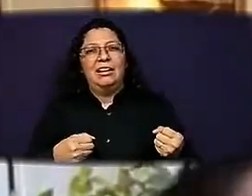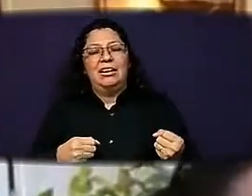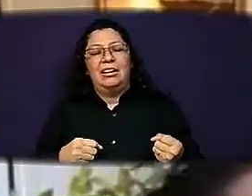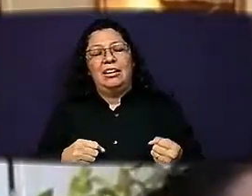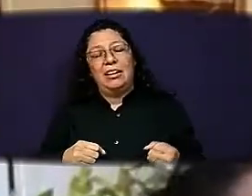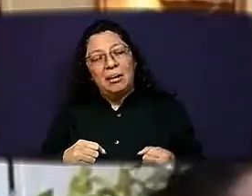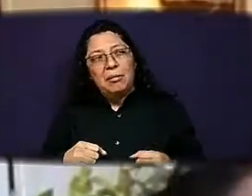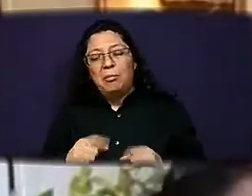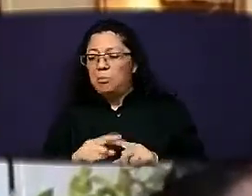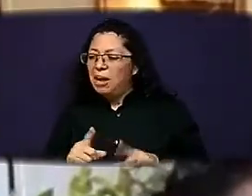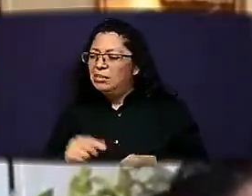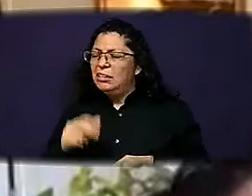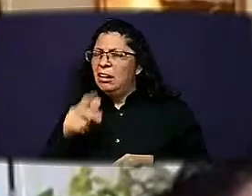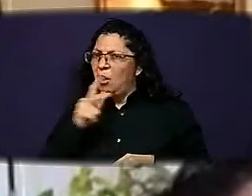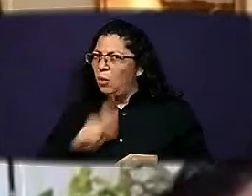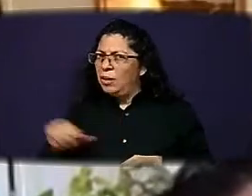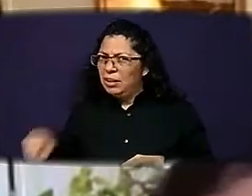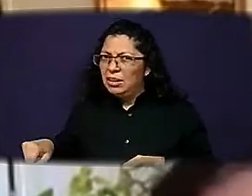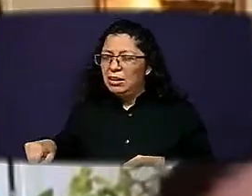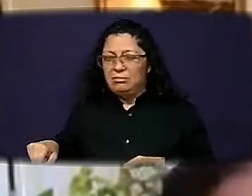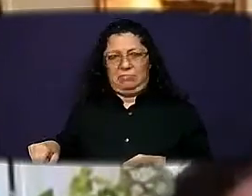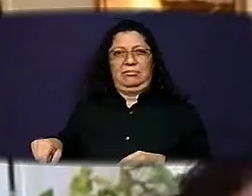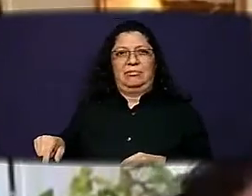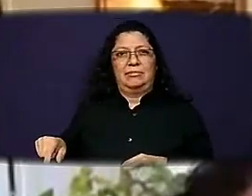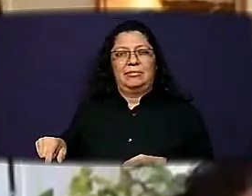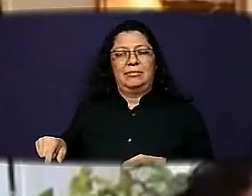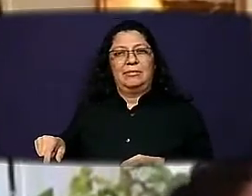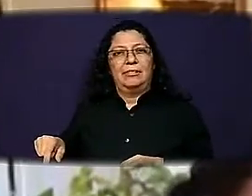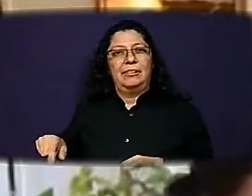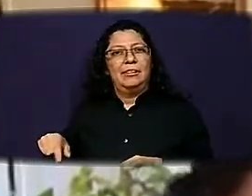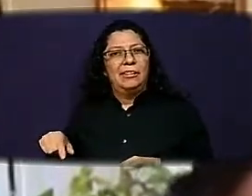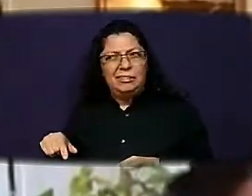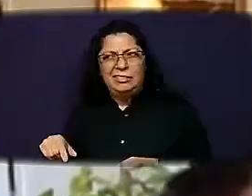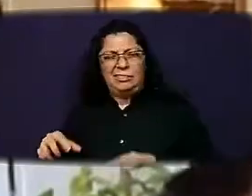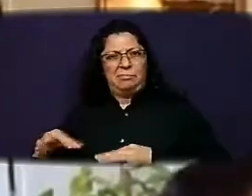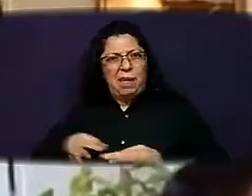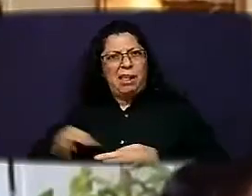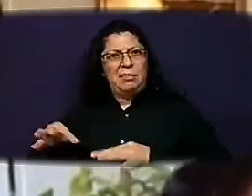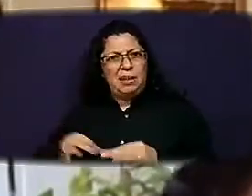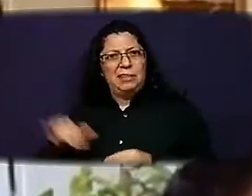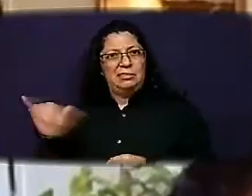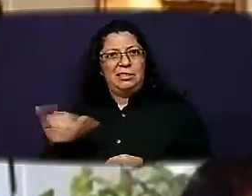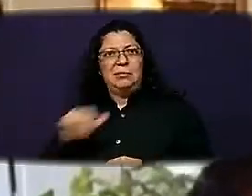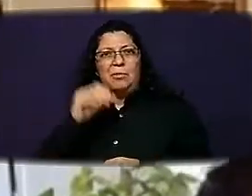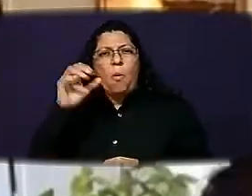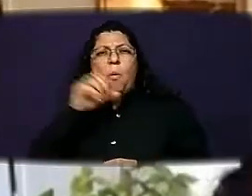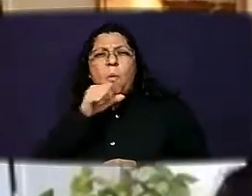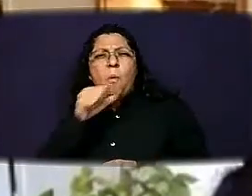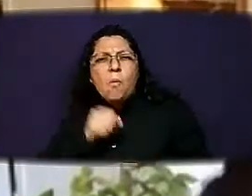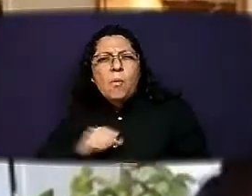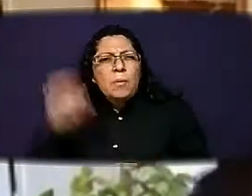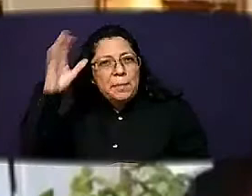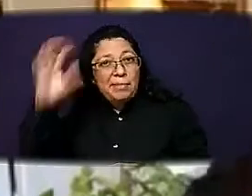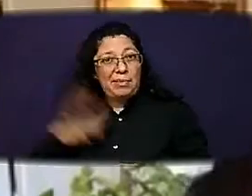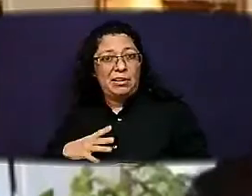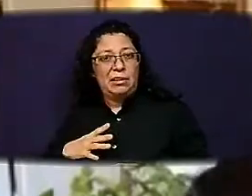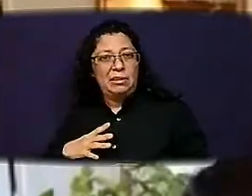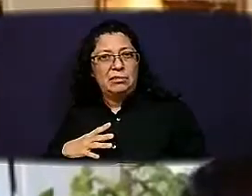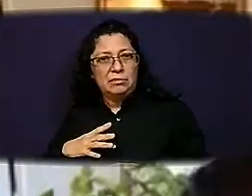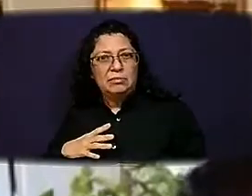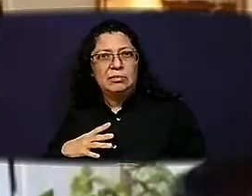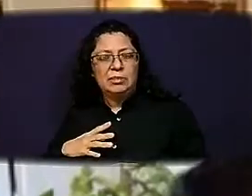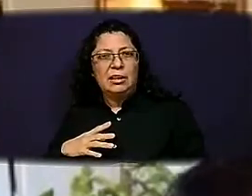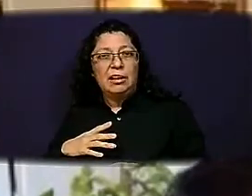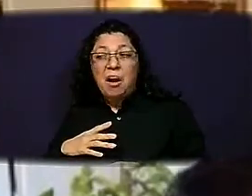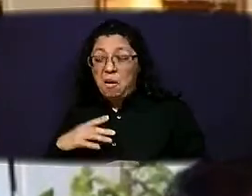aunque solo tiene 3 años, me explicó en voz de anciano que cuando sacas algo